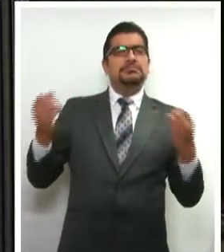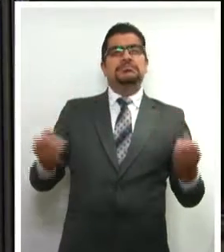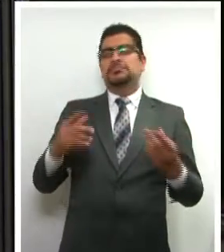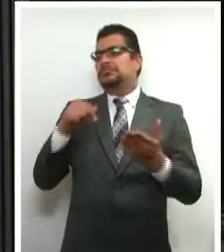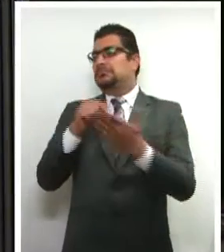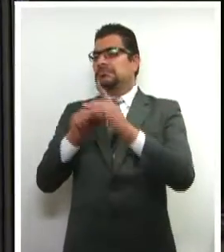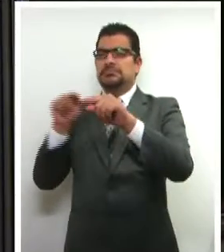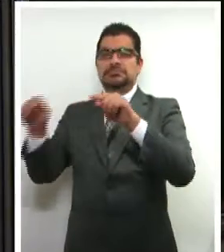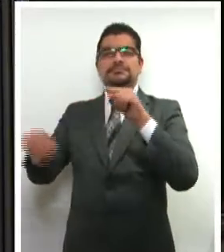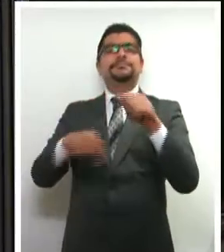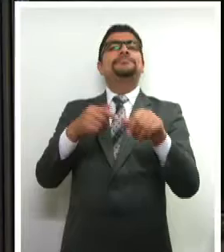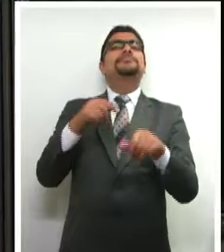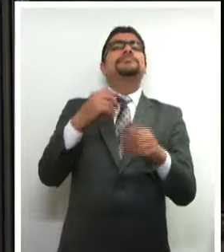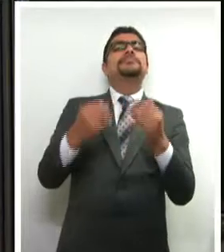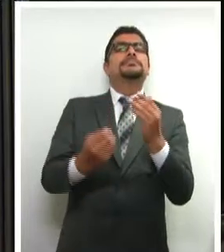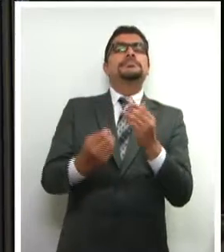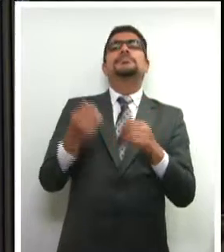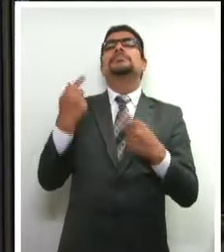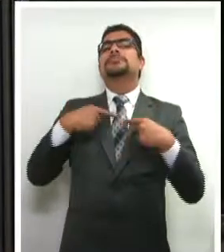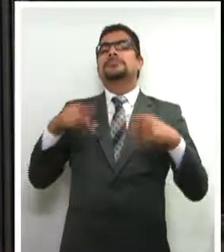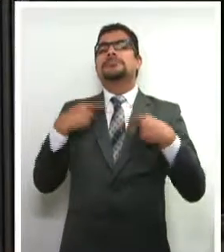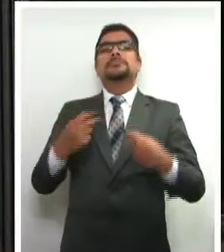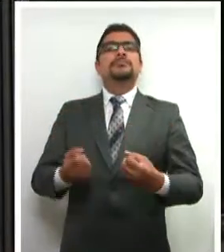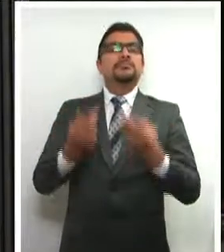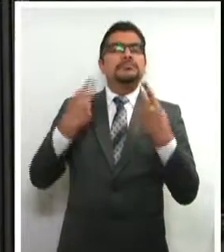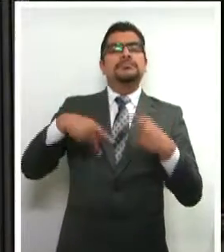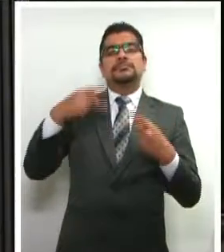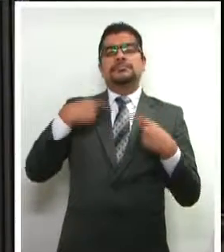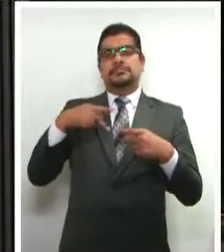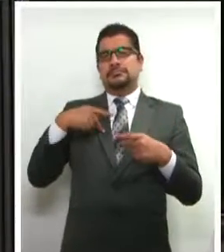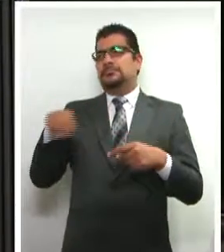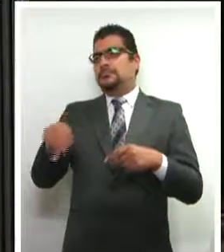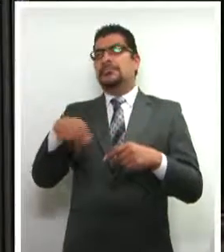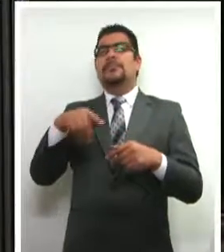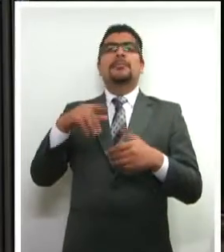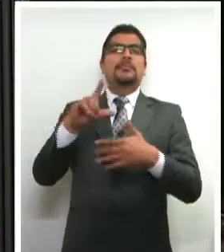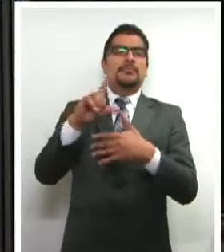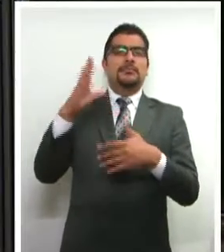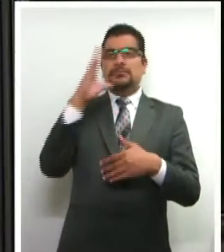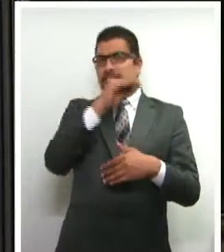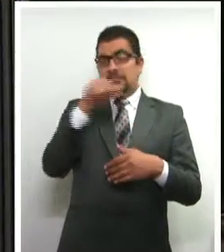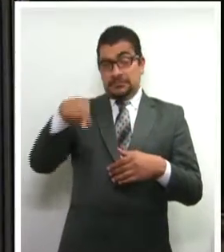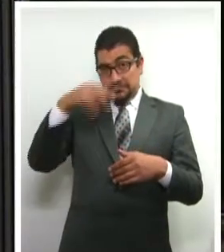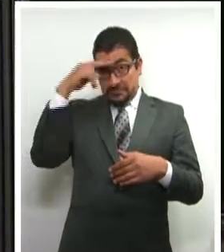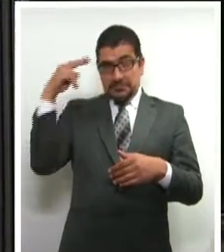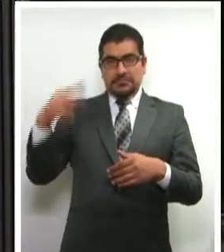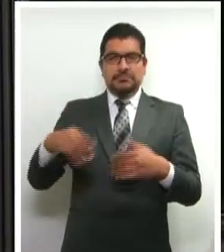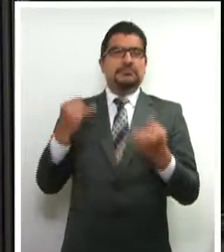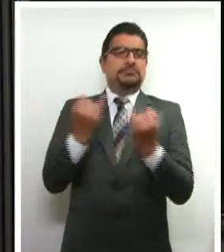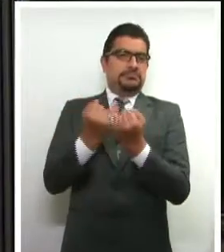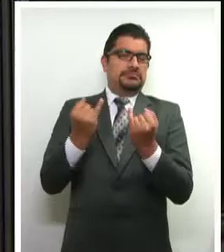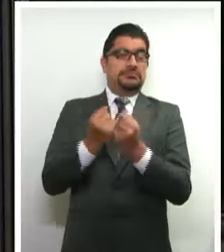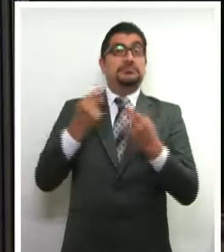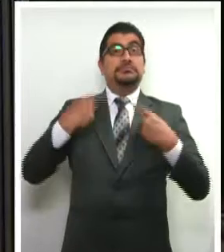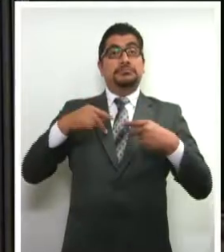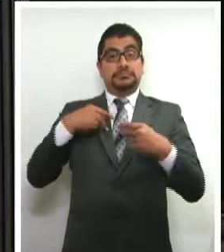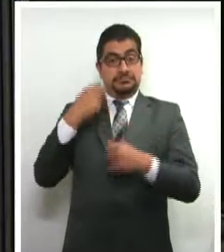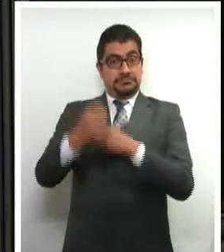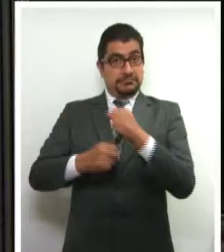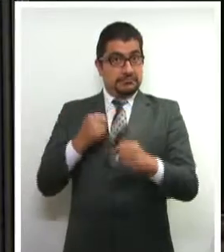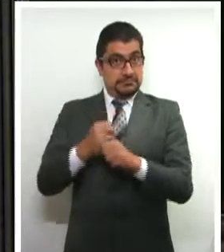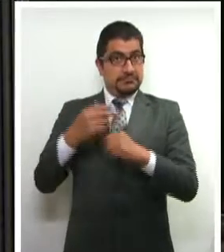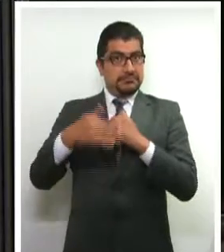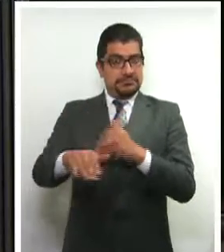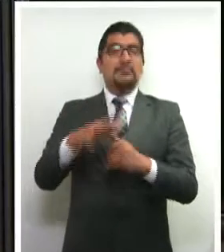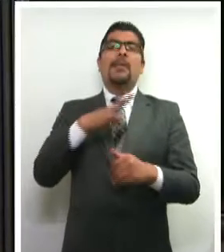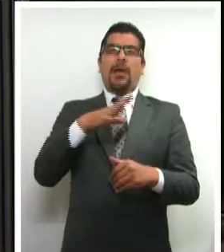ubicación, número de habitantes y comunidades afromexicanas en nuestro país. Este año se presentó el